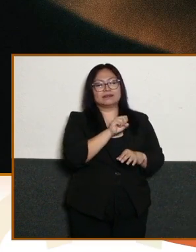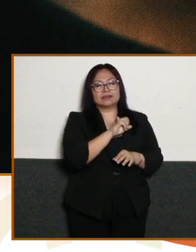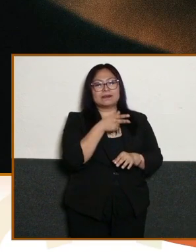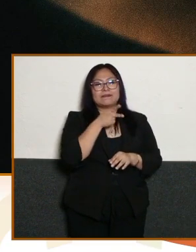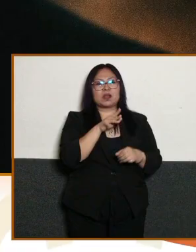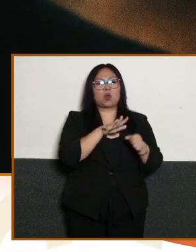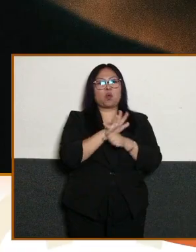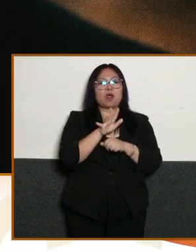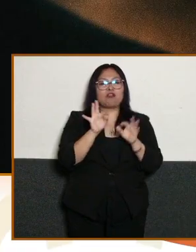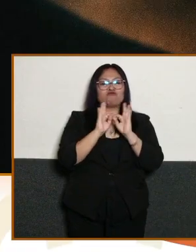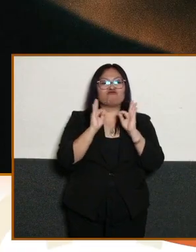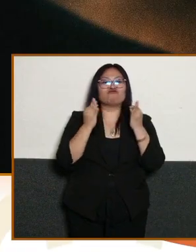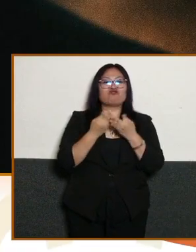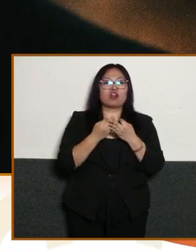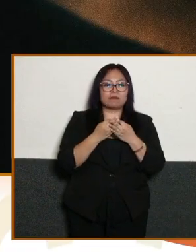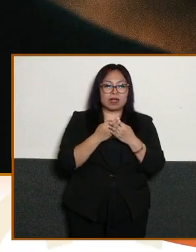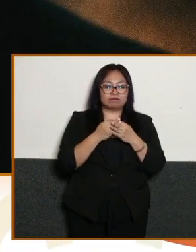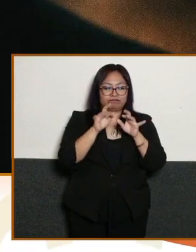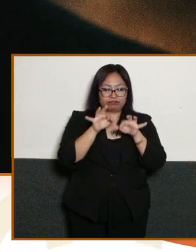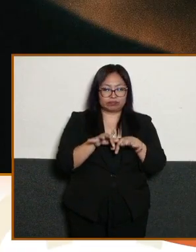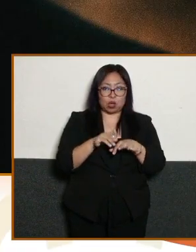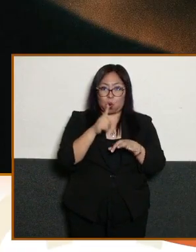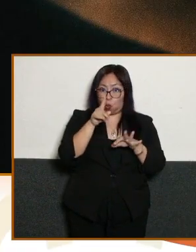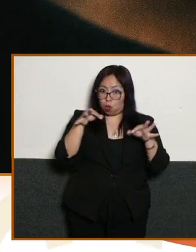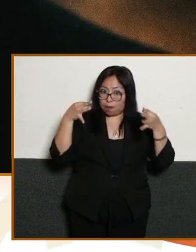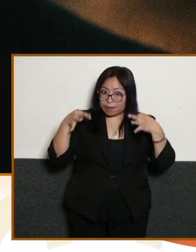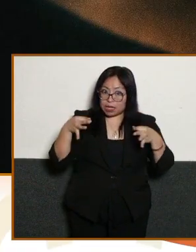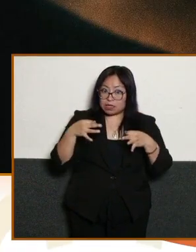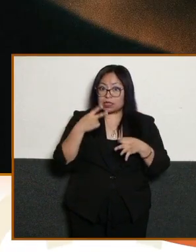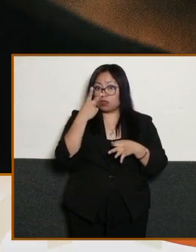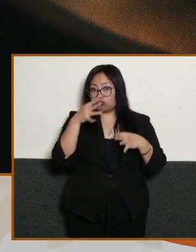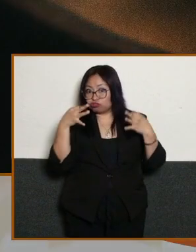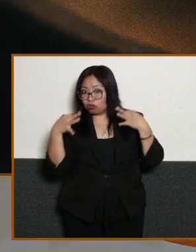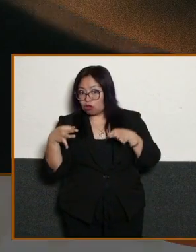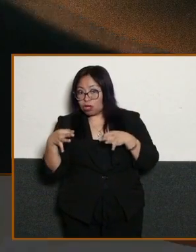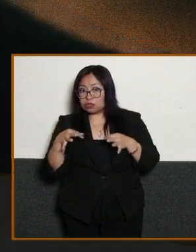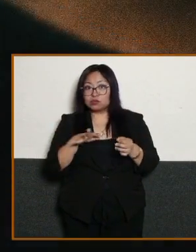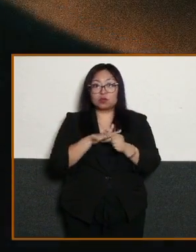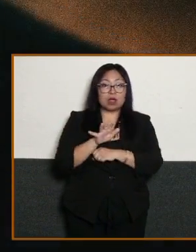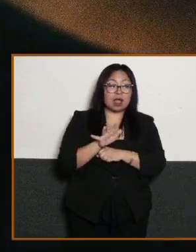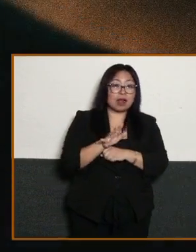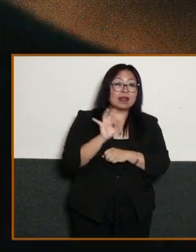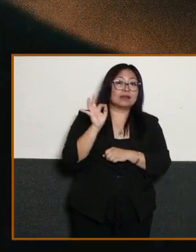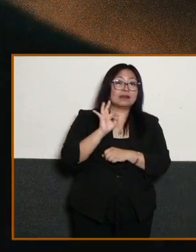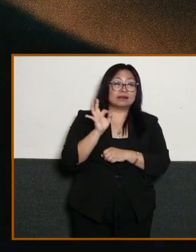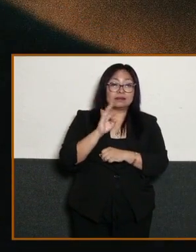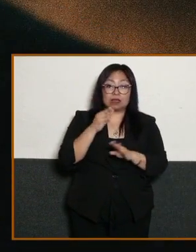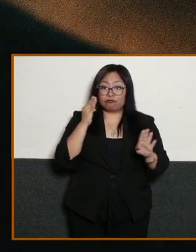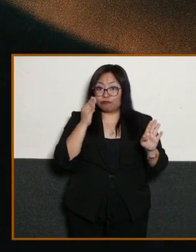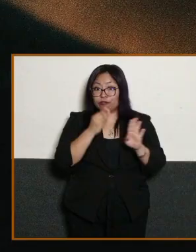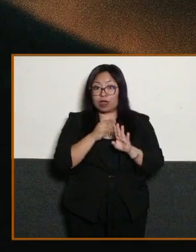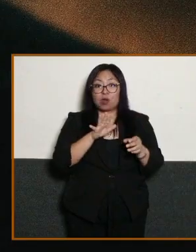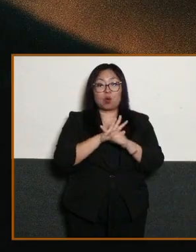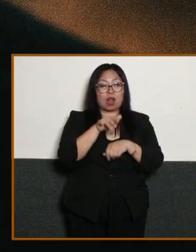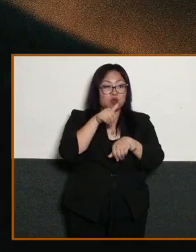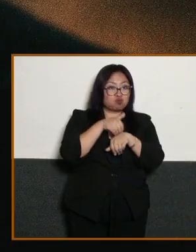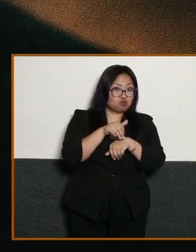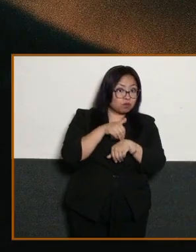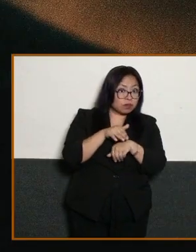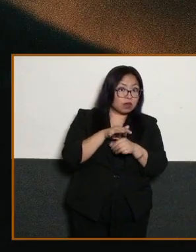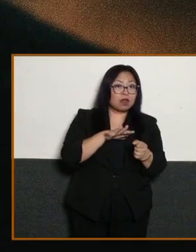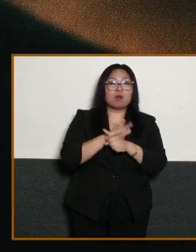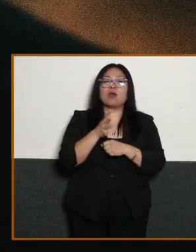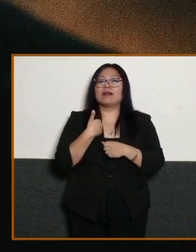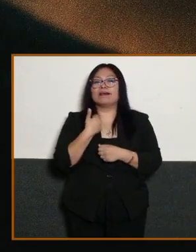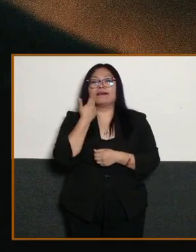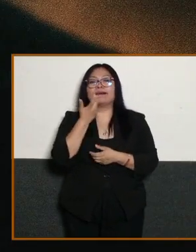tipo de síntesis? ¿Quieres que te la dé en una página, en 2 páginas, en 3 páginas? ¿Quieres que te lo haga enfocado en la parte numérica, que te dé,